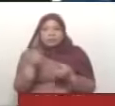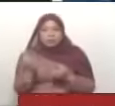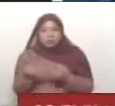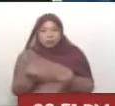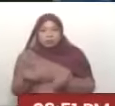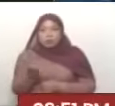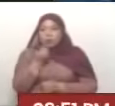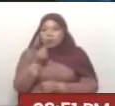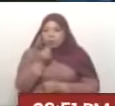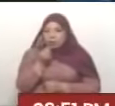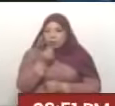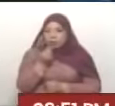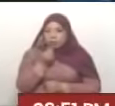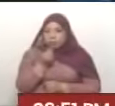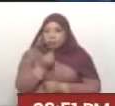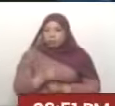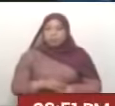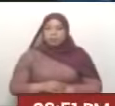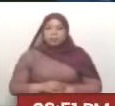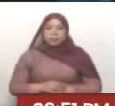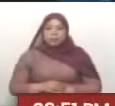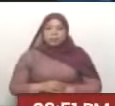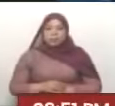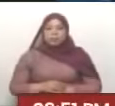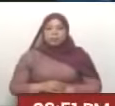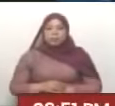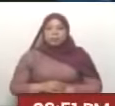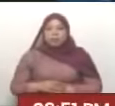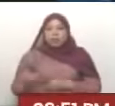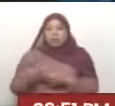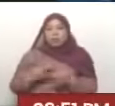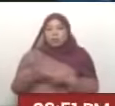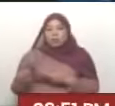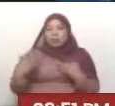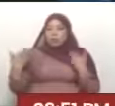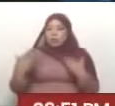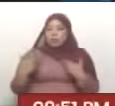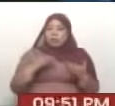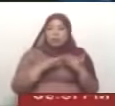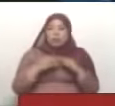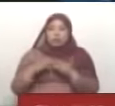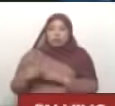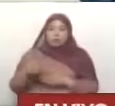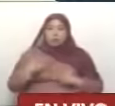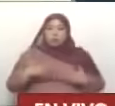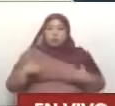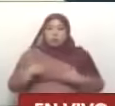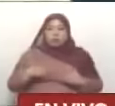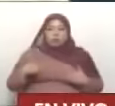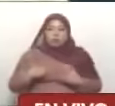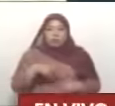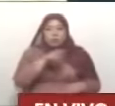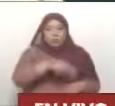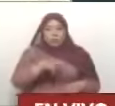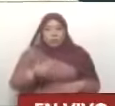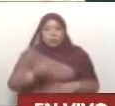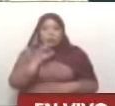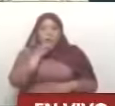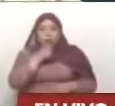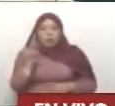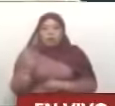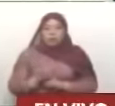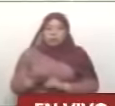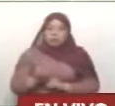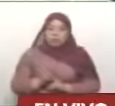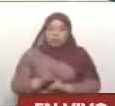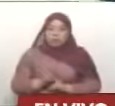la alimentación, y bueno, por supuesto, otro componente vinculado a la alegría de la comunidad, al bienestar personal, abuelos y abuelas de